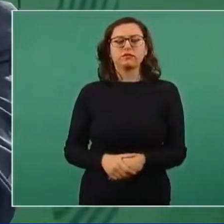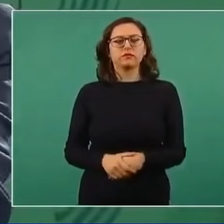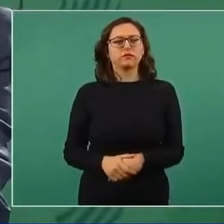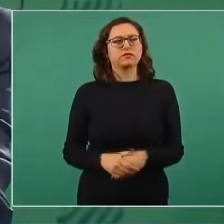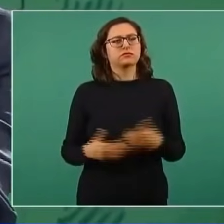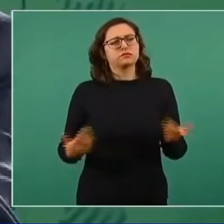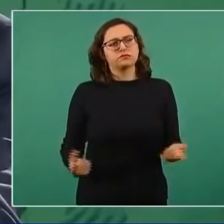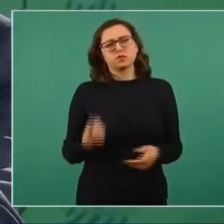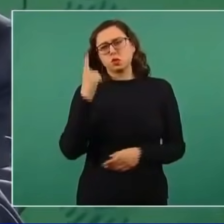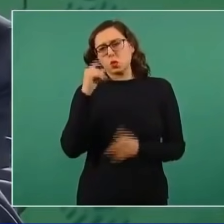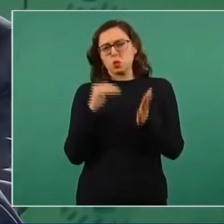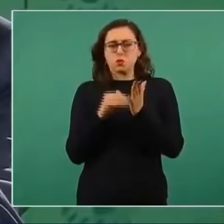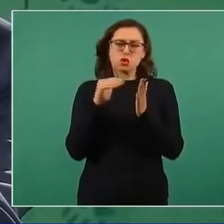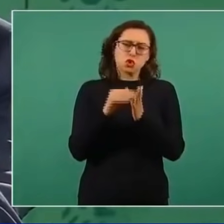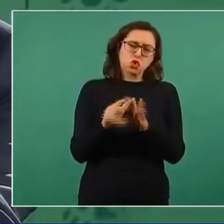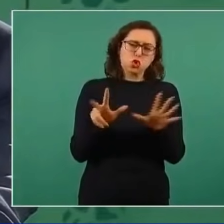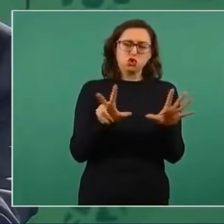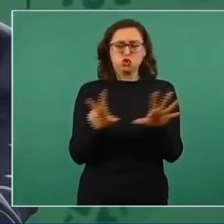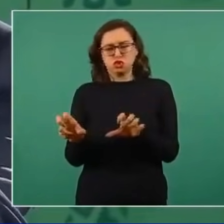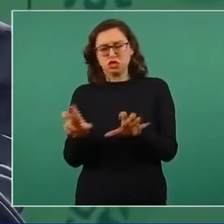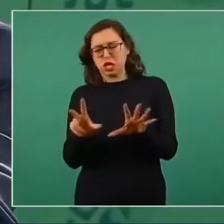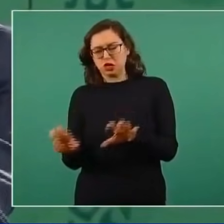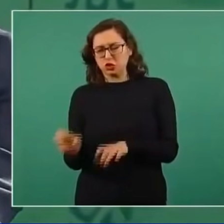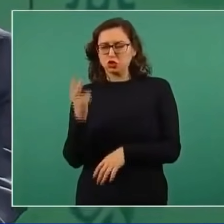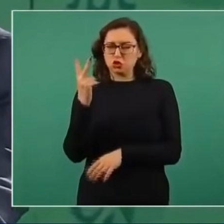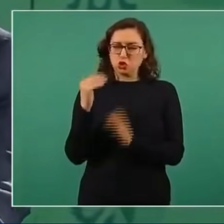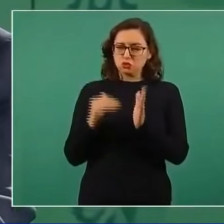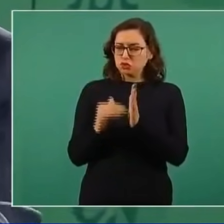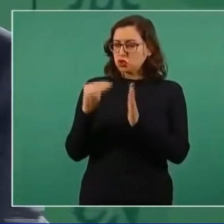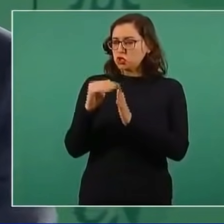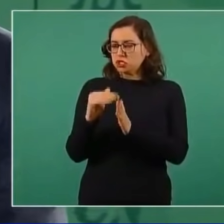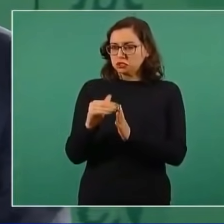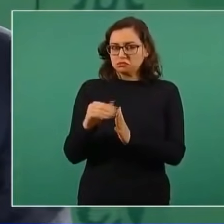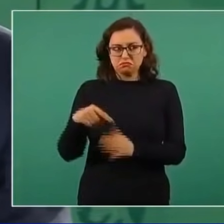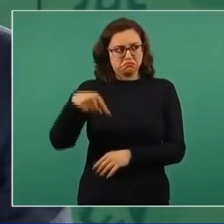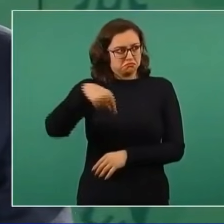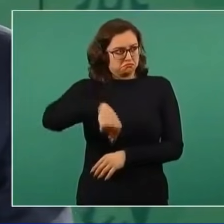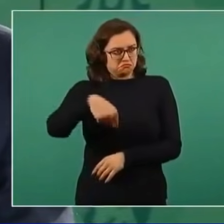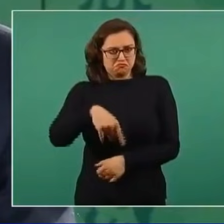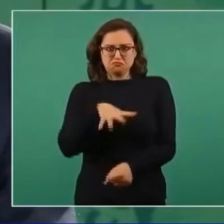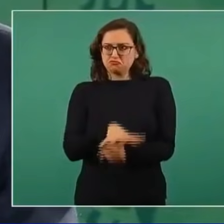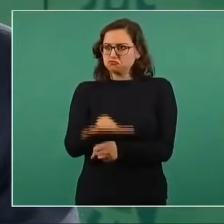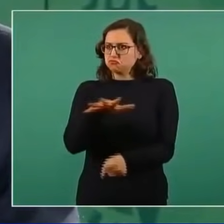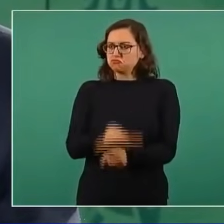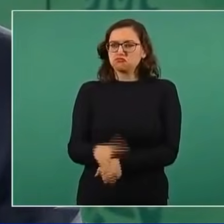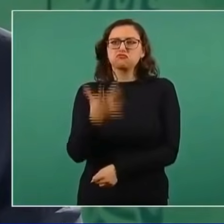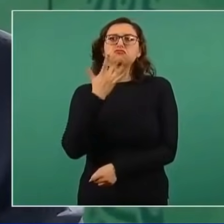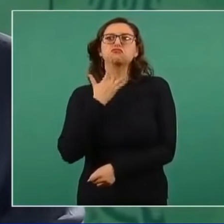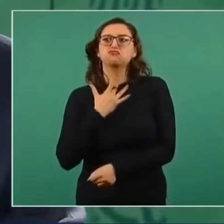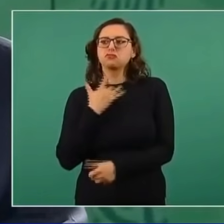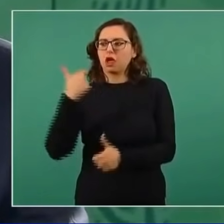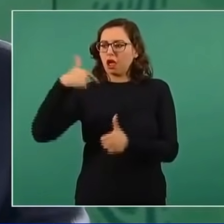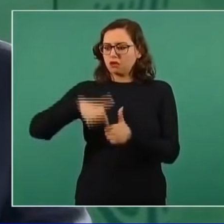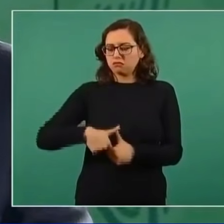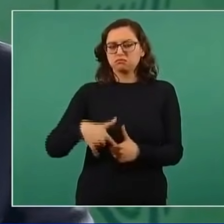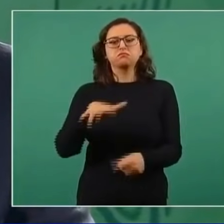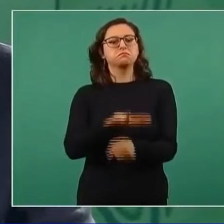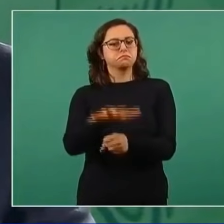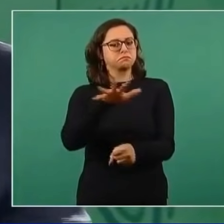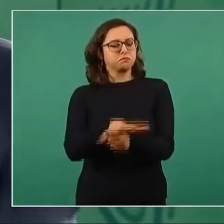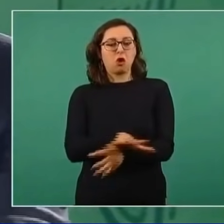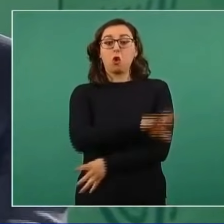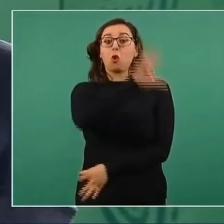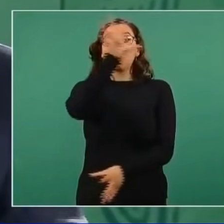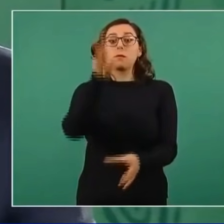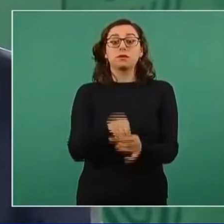1.800.000, 2 millones de barriles diarios tenemos para producir toda nuestra gasolina